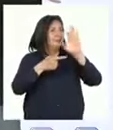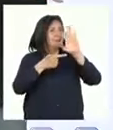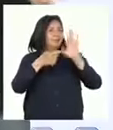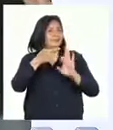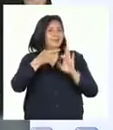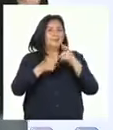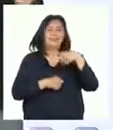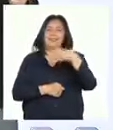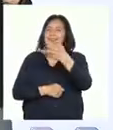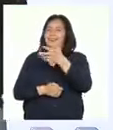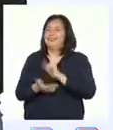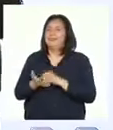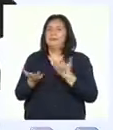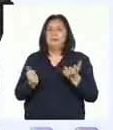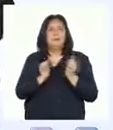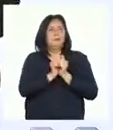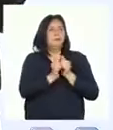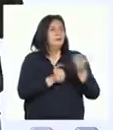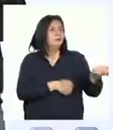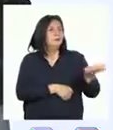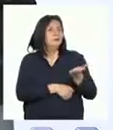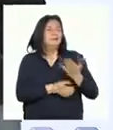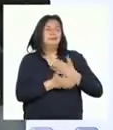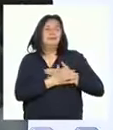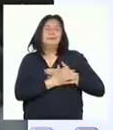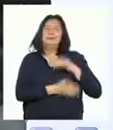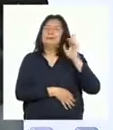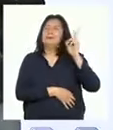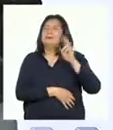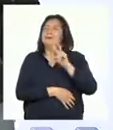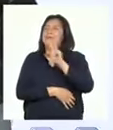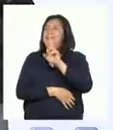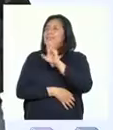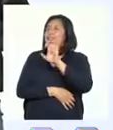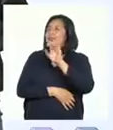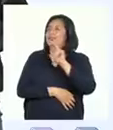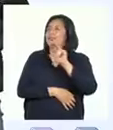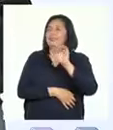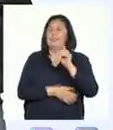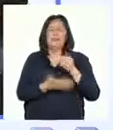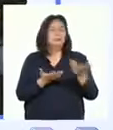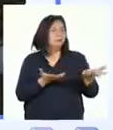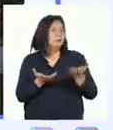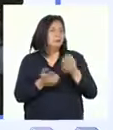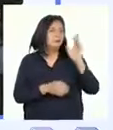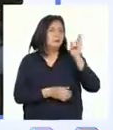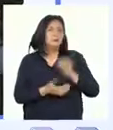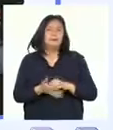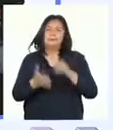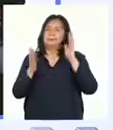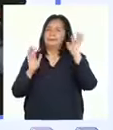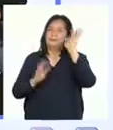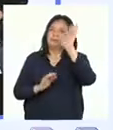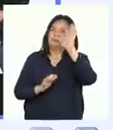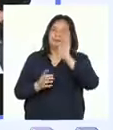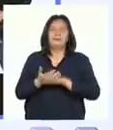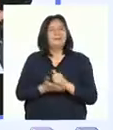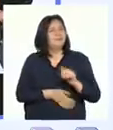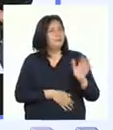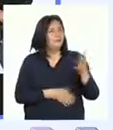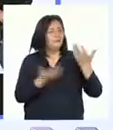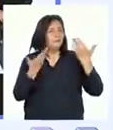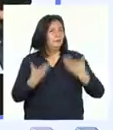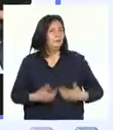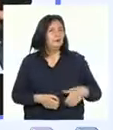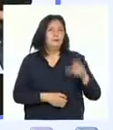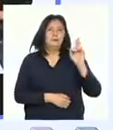Para acompañarnos en este programa hemos invitado a nuestra querida profesora Verónica. Bienvenida, profesora. Hola a todas y todos.